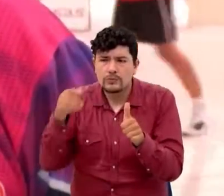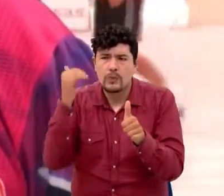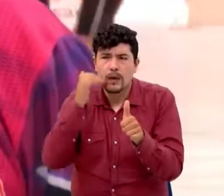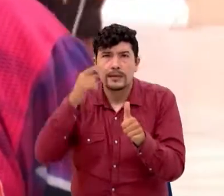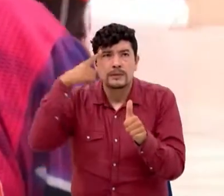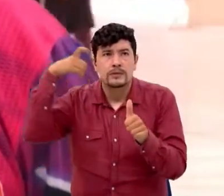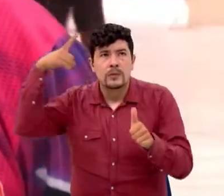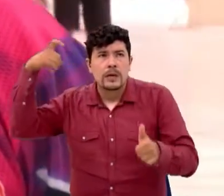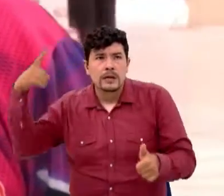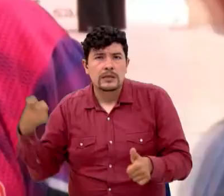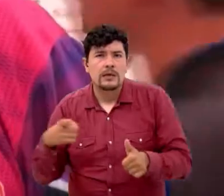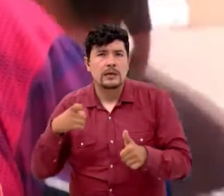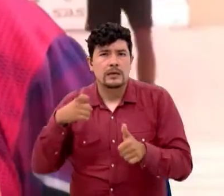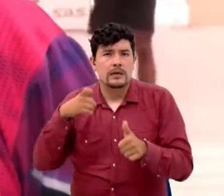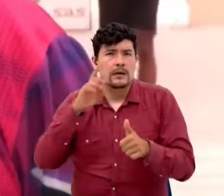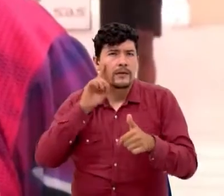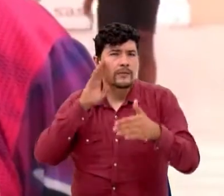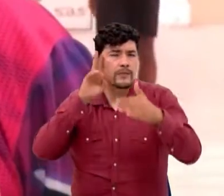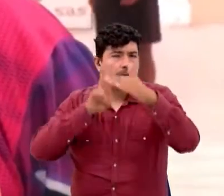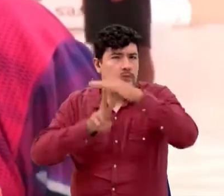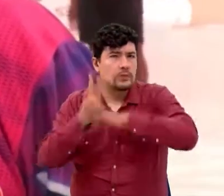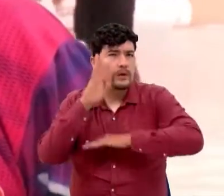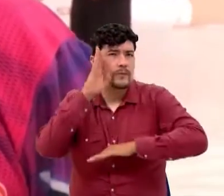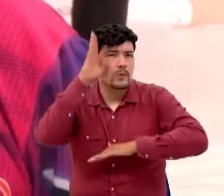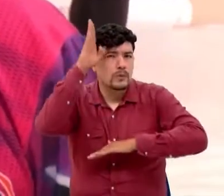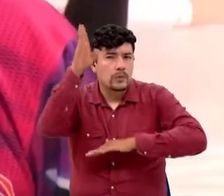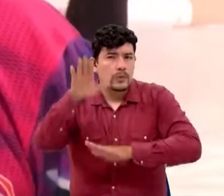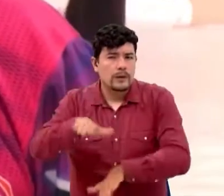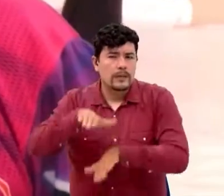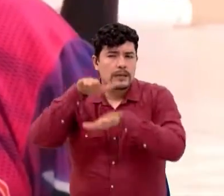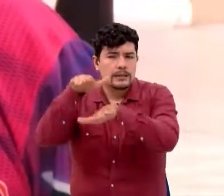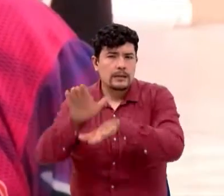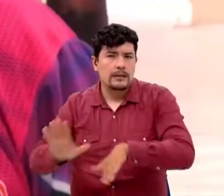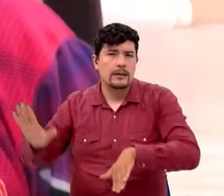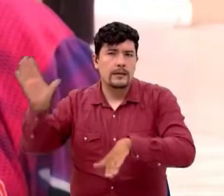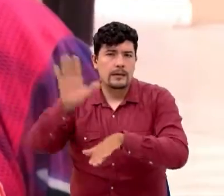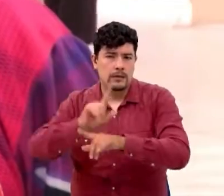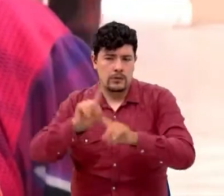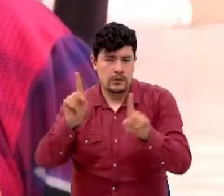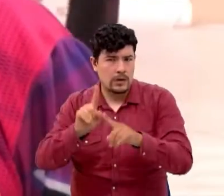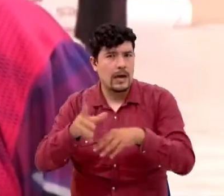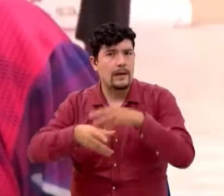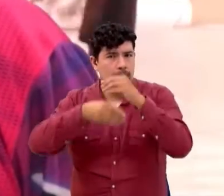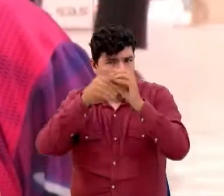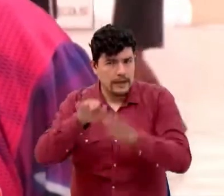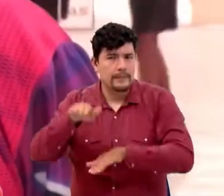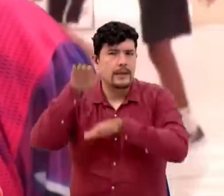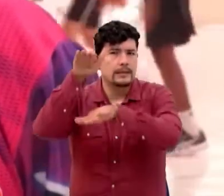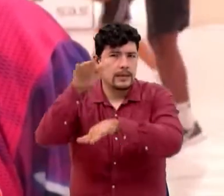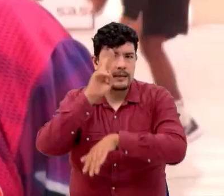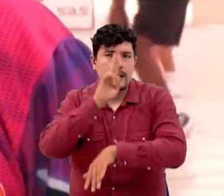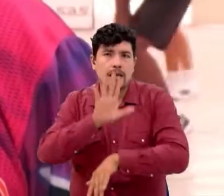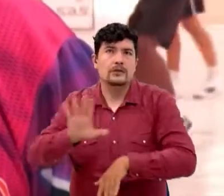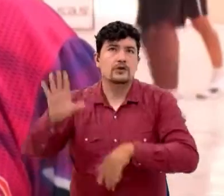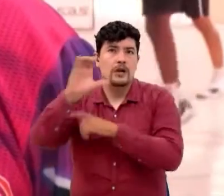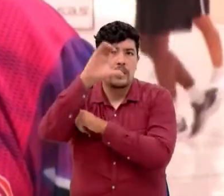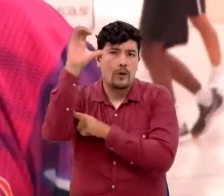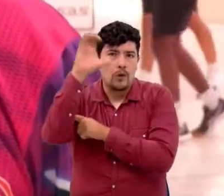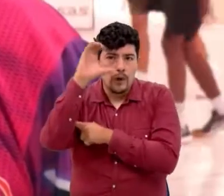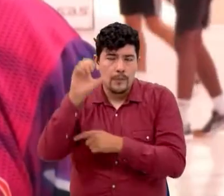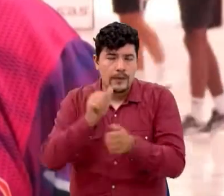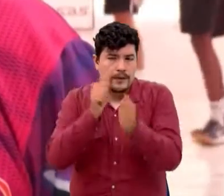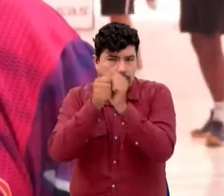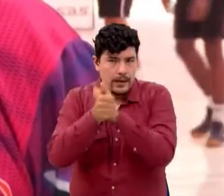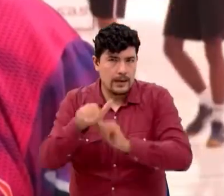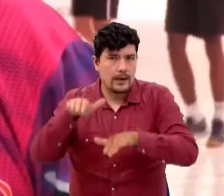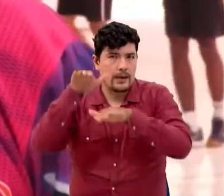meta de no solamente llegar a la selección departamental, esperar a lograr un cupo en la selección nacional, y todo esto